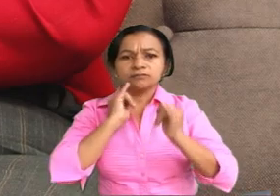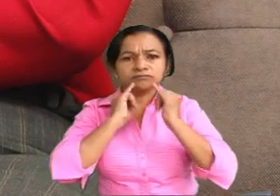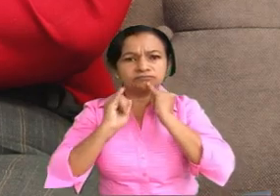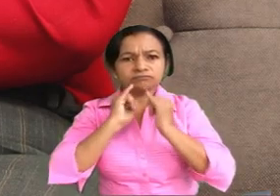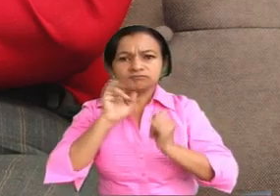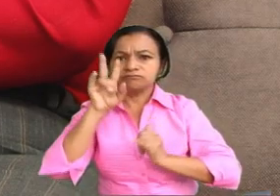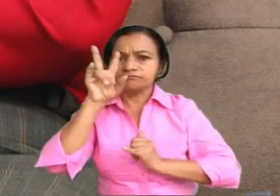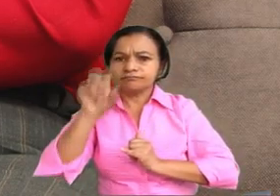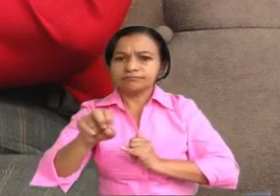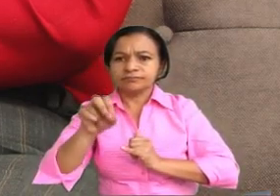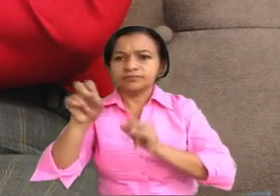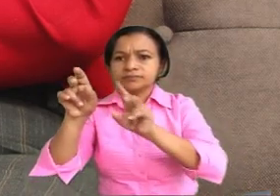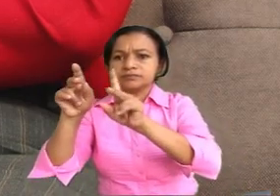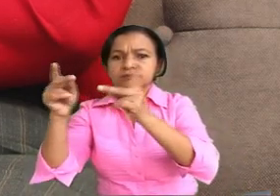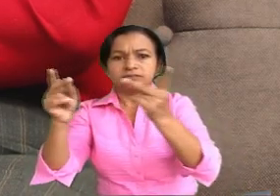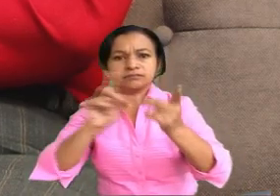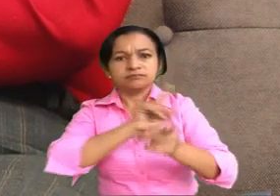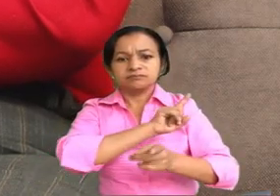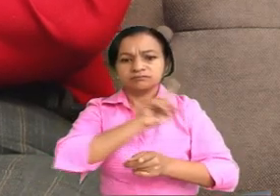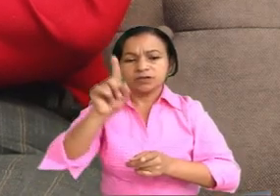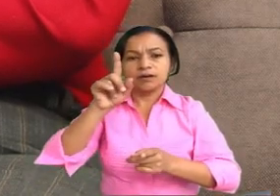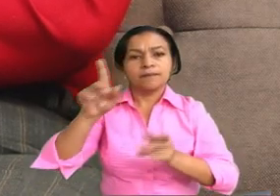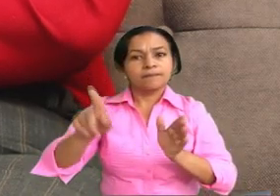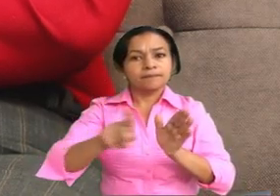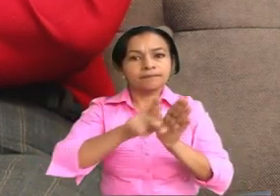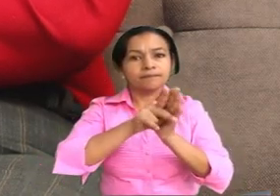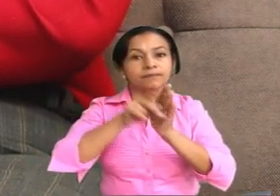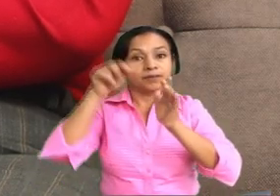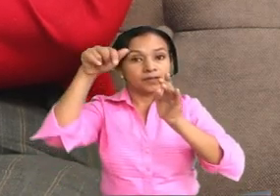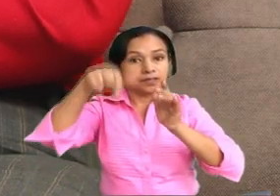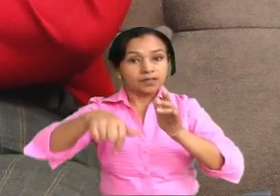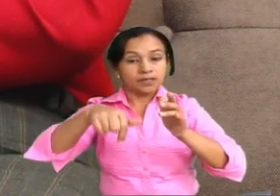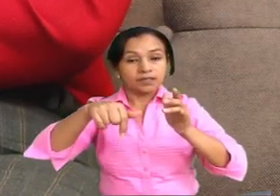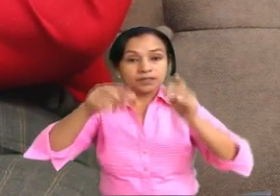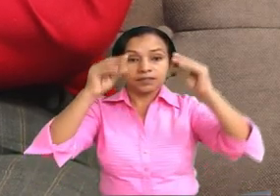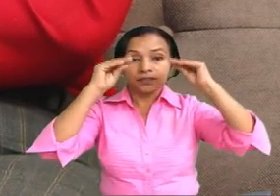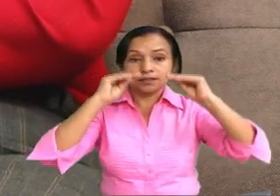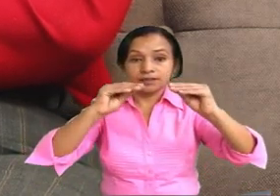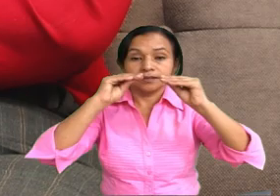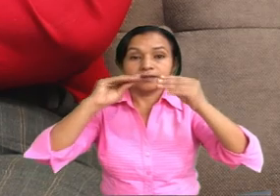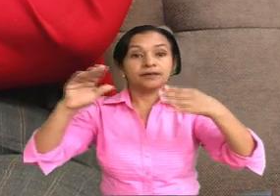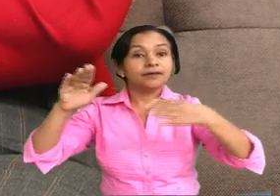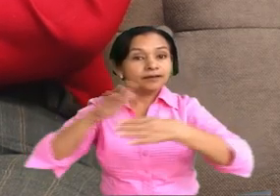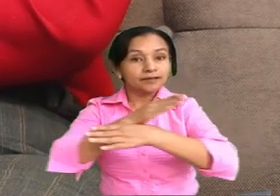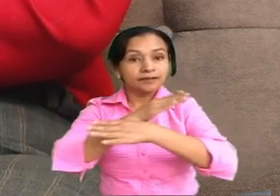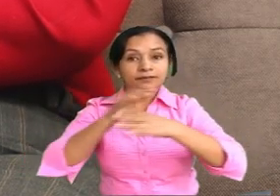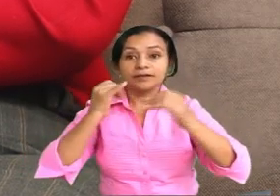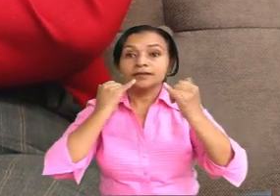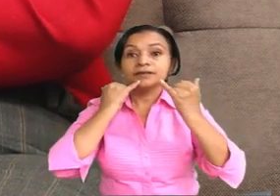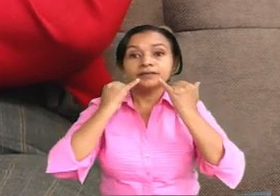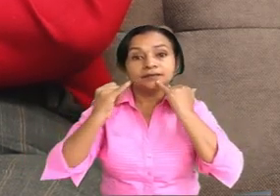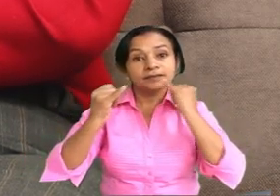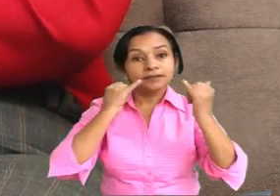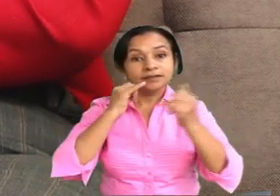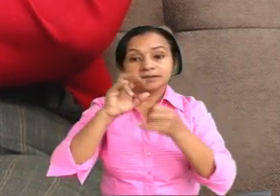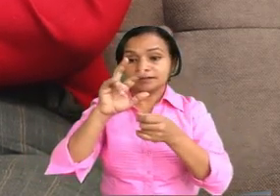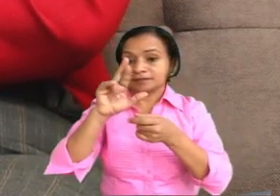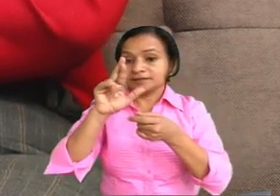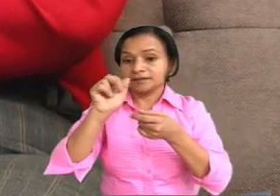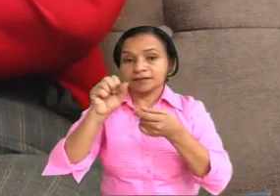lugares públicos. Actualmente se da la educación en los diferentes idiomas, en sus lenguas, ya sea en